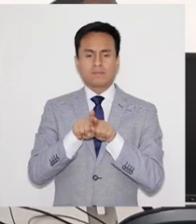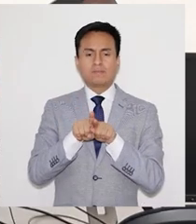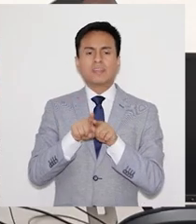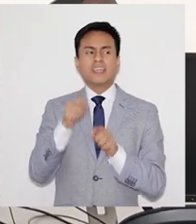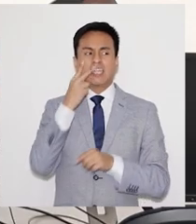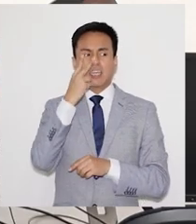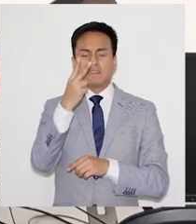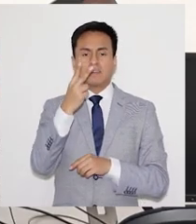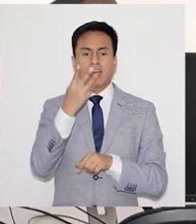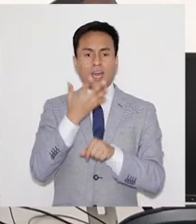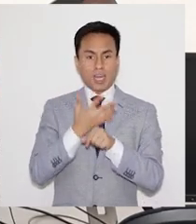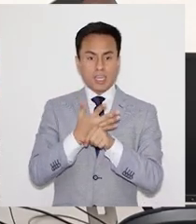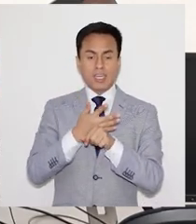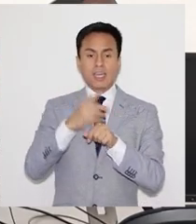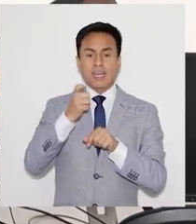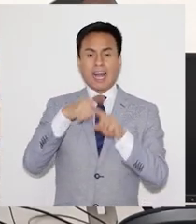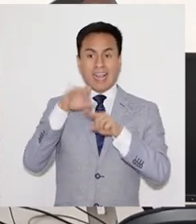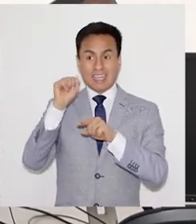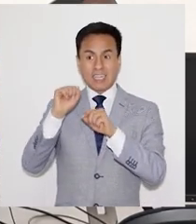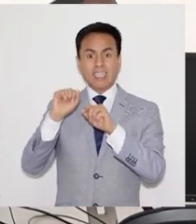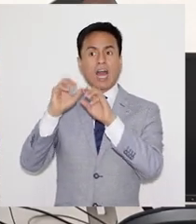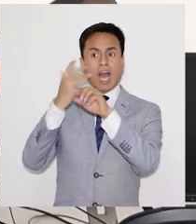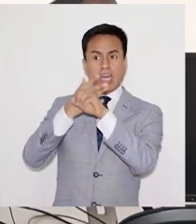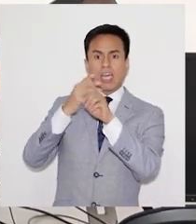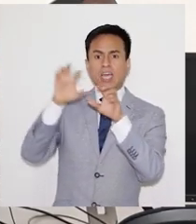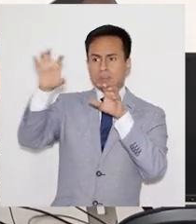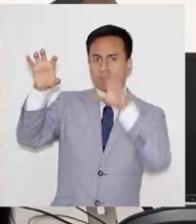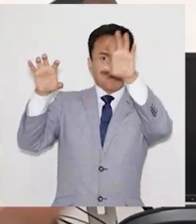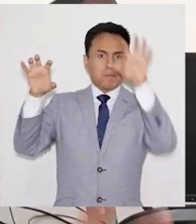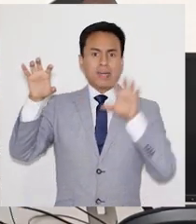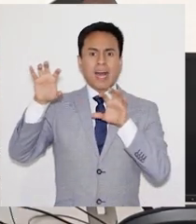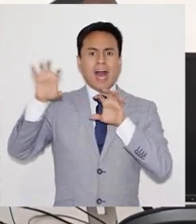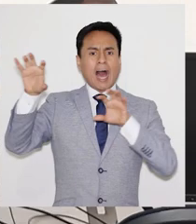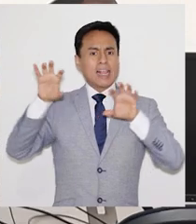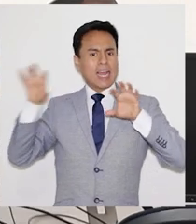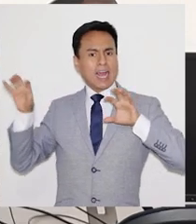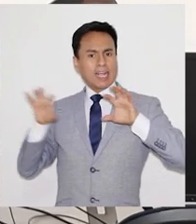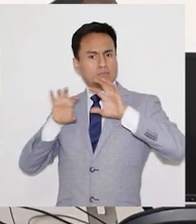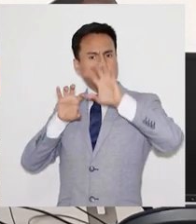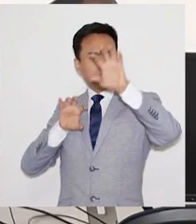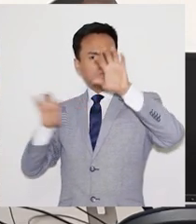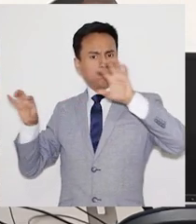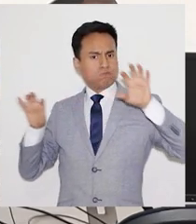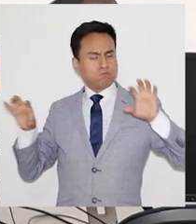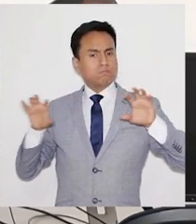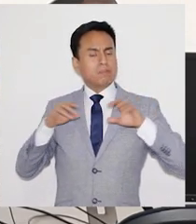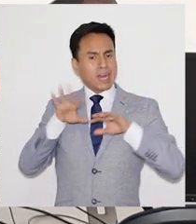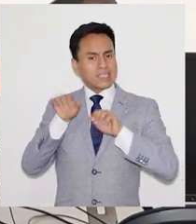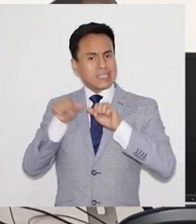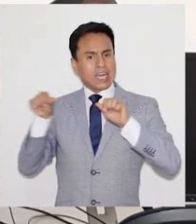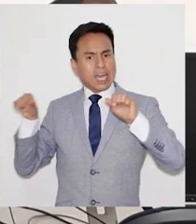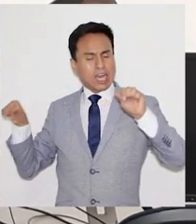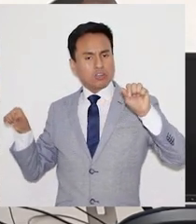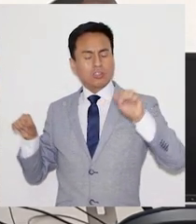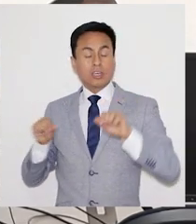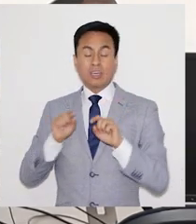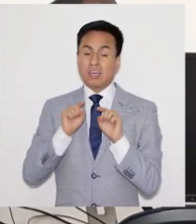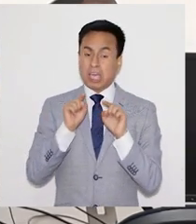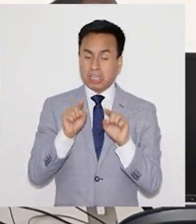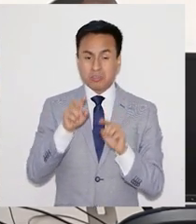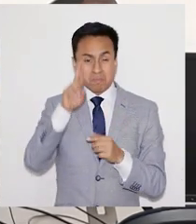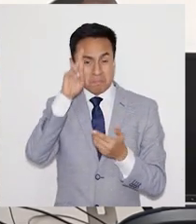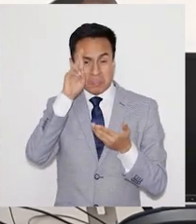se observaba que las galaxias tendían a alejarse cada vez más entre sí. Y eso era